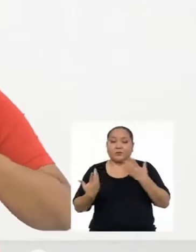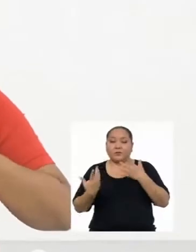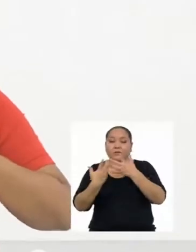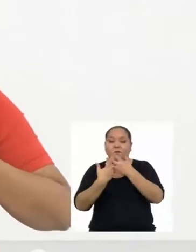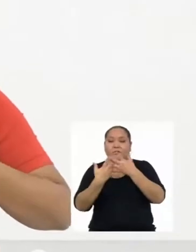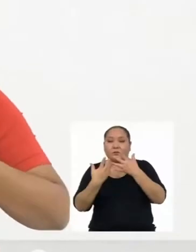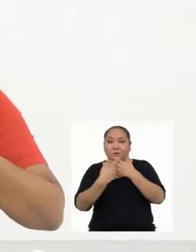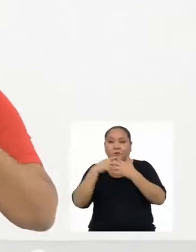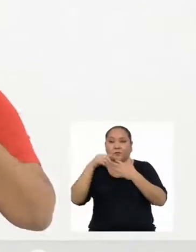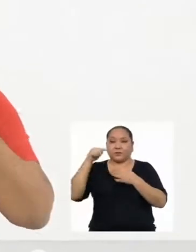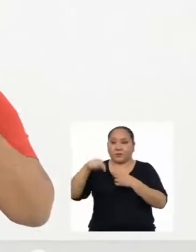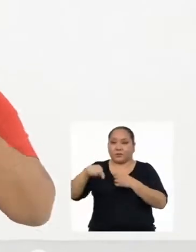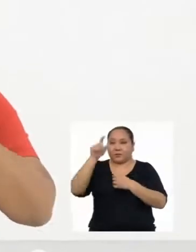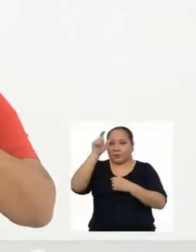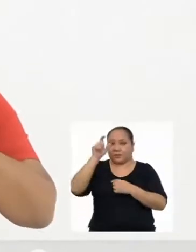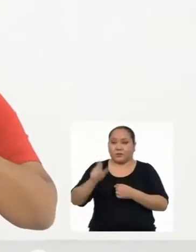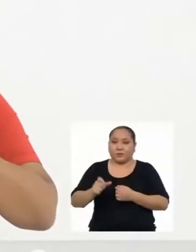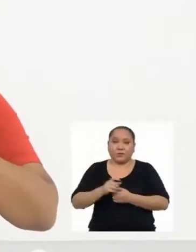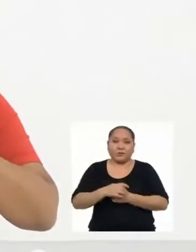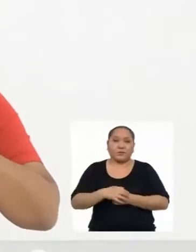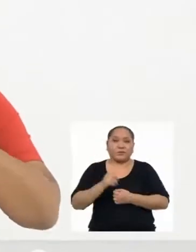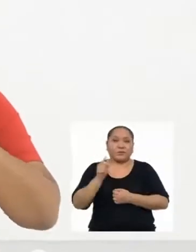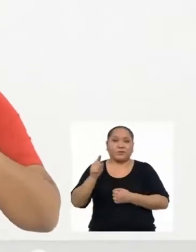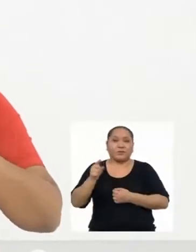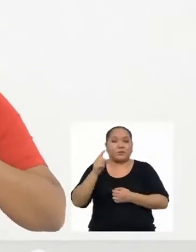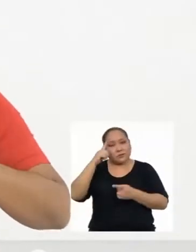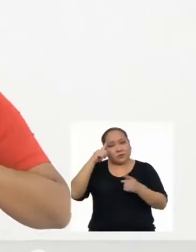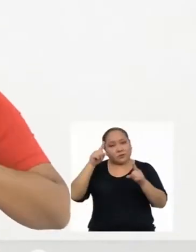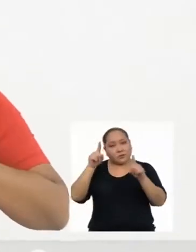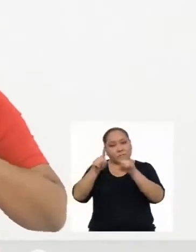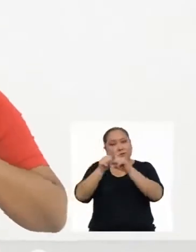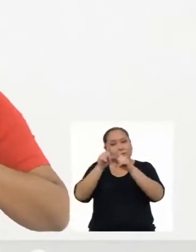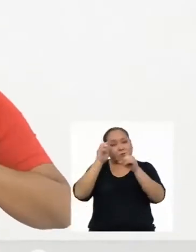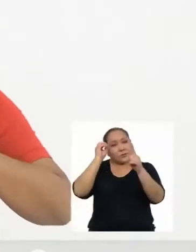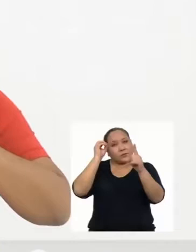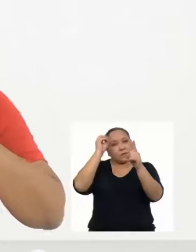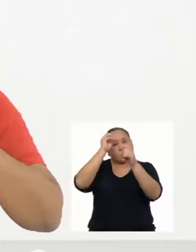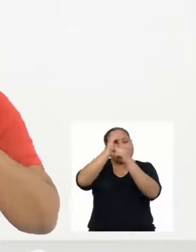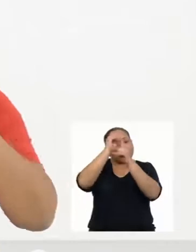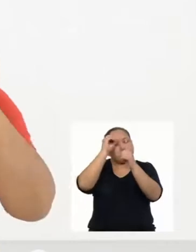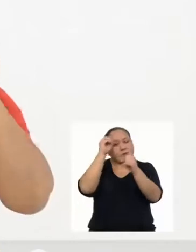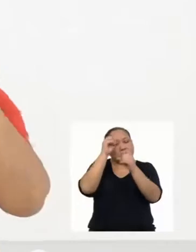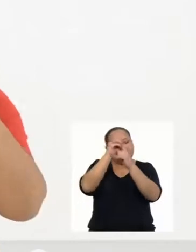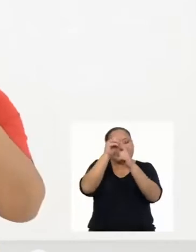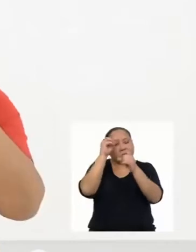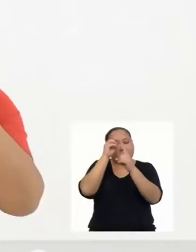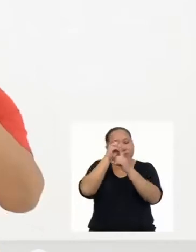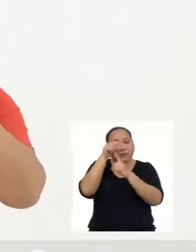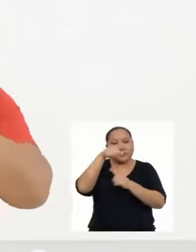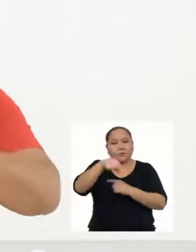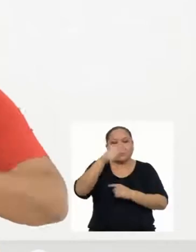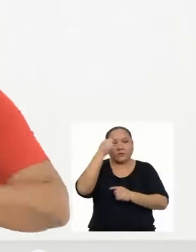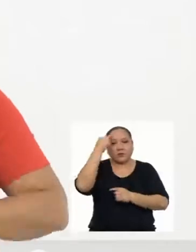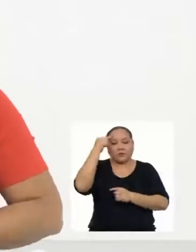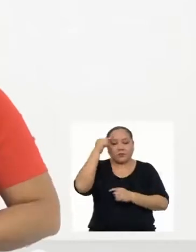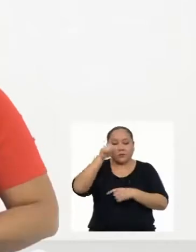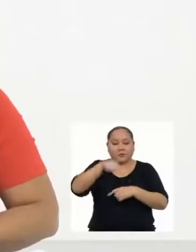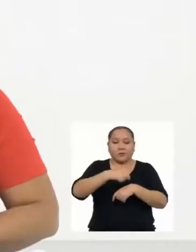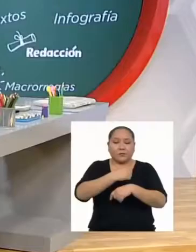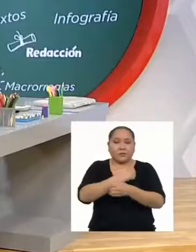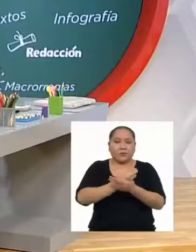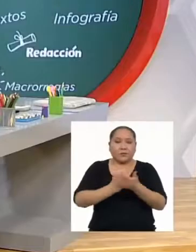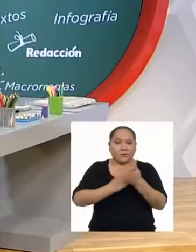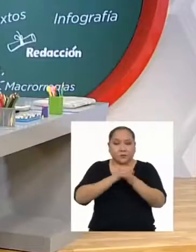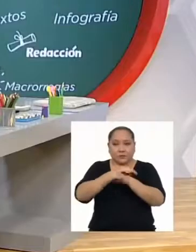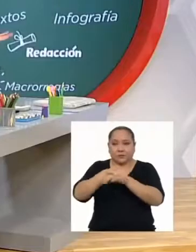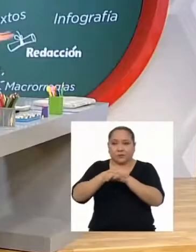el destinatario y propósito que hemos determinado en la etapa de planificación.